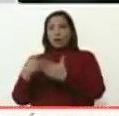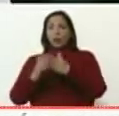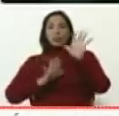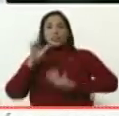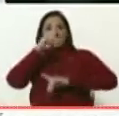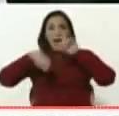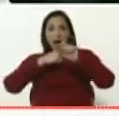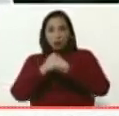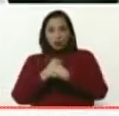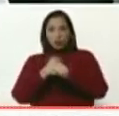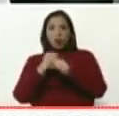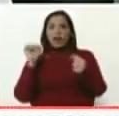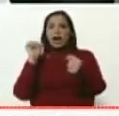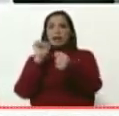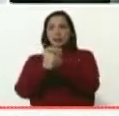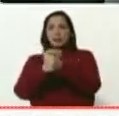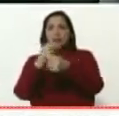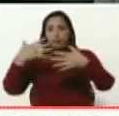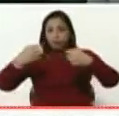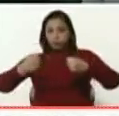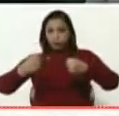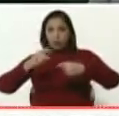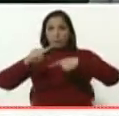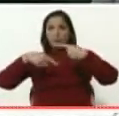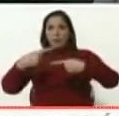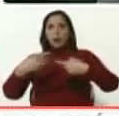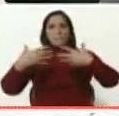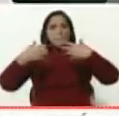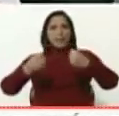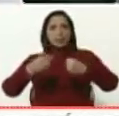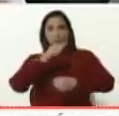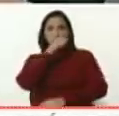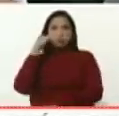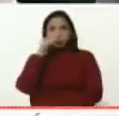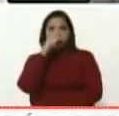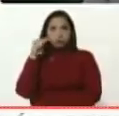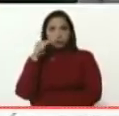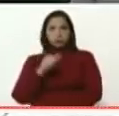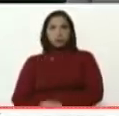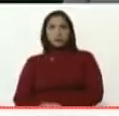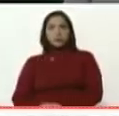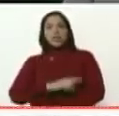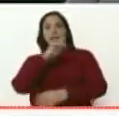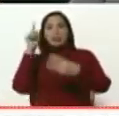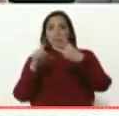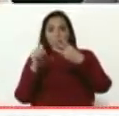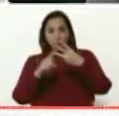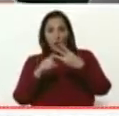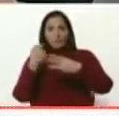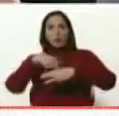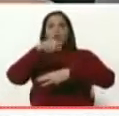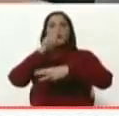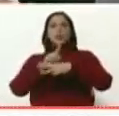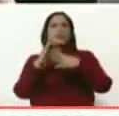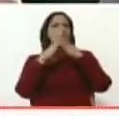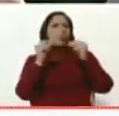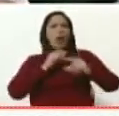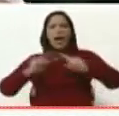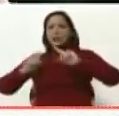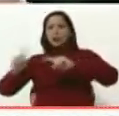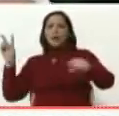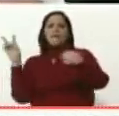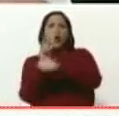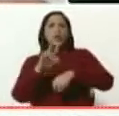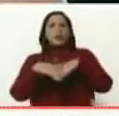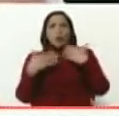haber asesinado. Luego estuvo preso por narcotráfico, señor Josep Borrell. Y luego fue el protagonista de todas las acciones violentas